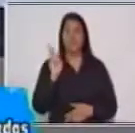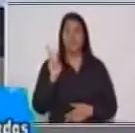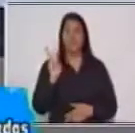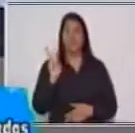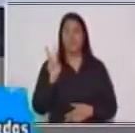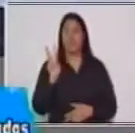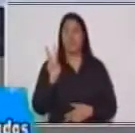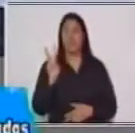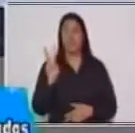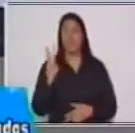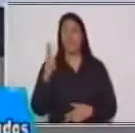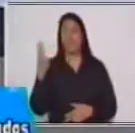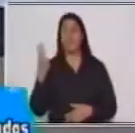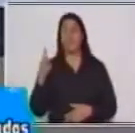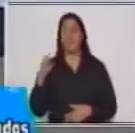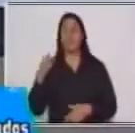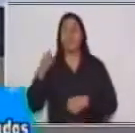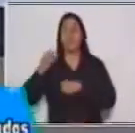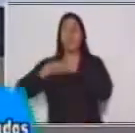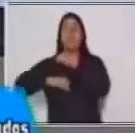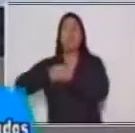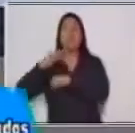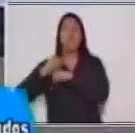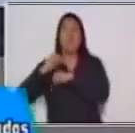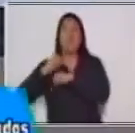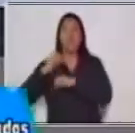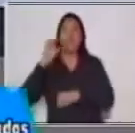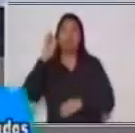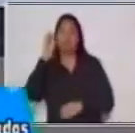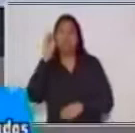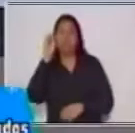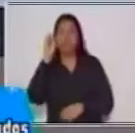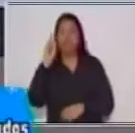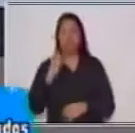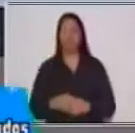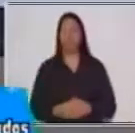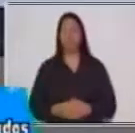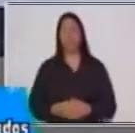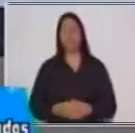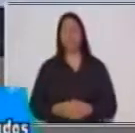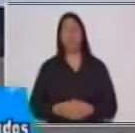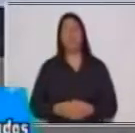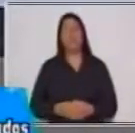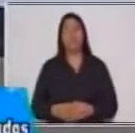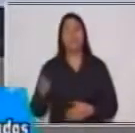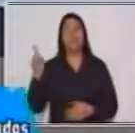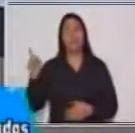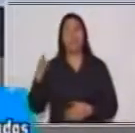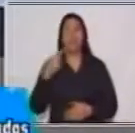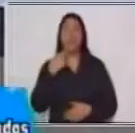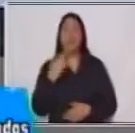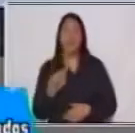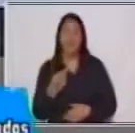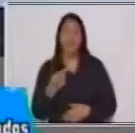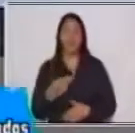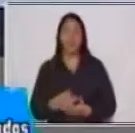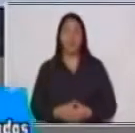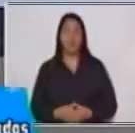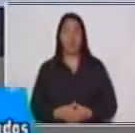102.2 Fahrenheit. Y ahí tenemos nuestro resultado.